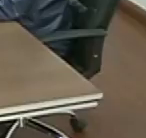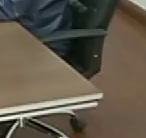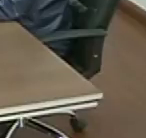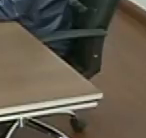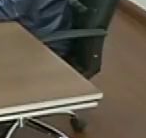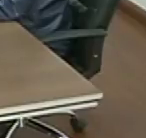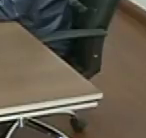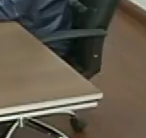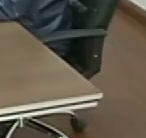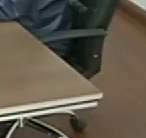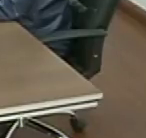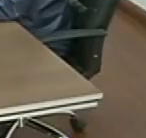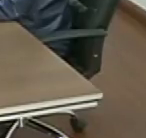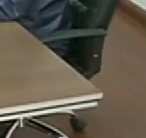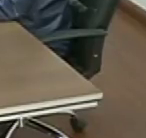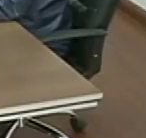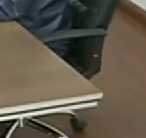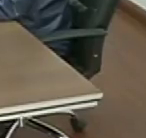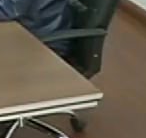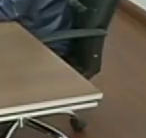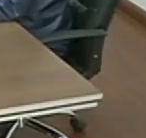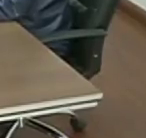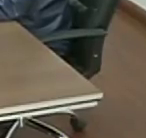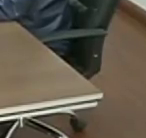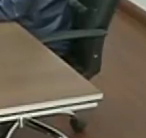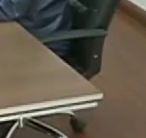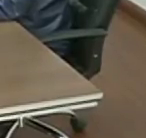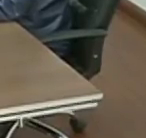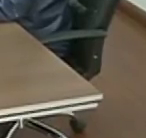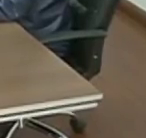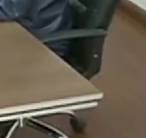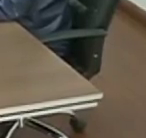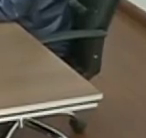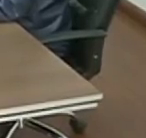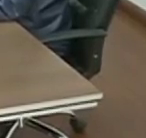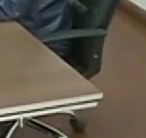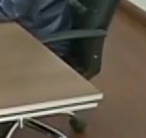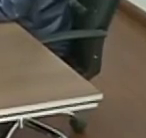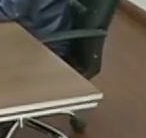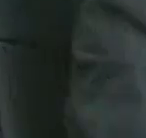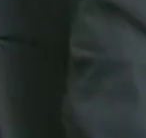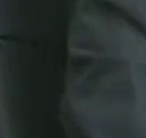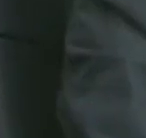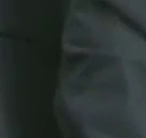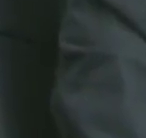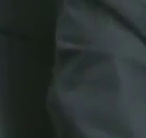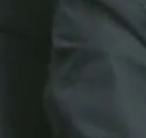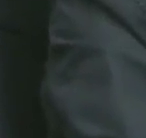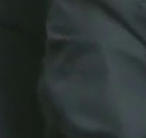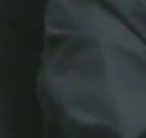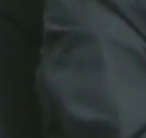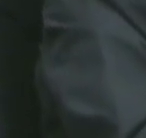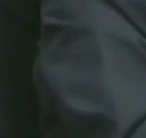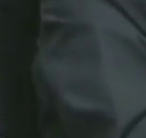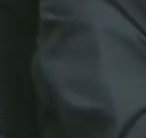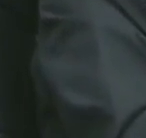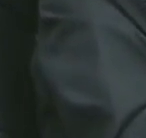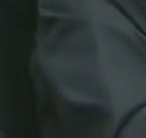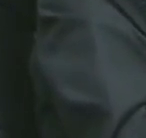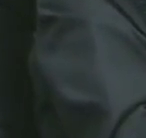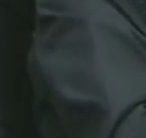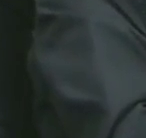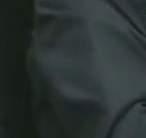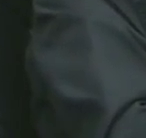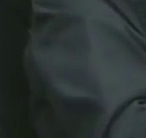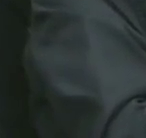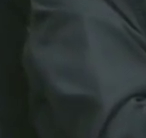gente. Precisamente hoy es el día de su cumpleaños. Ya hemos estado desde temprano haciendo seguimiento,